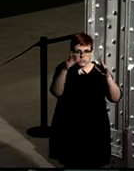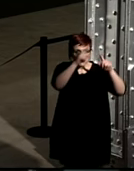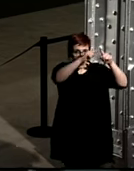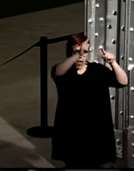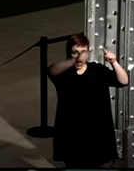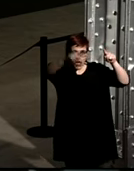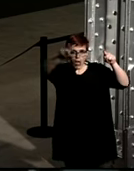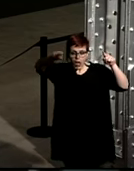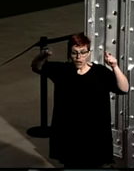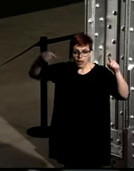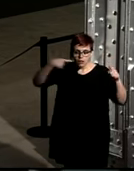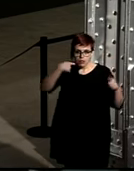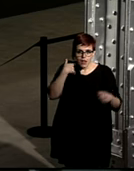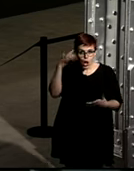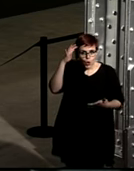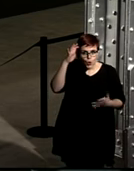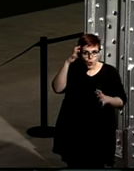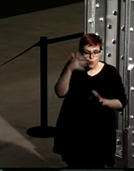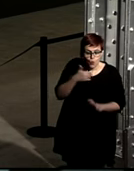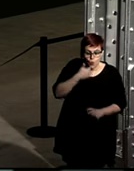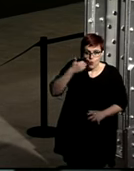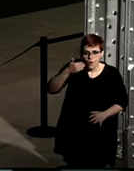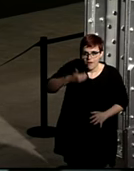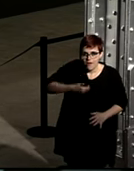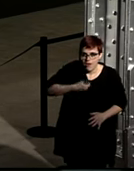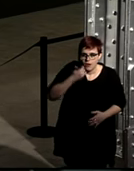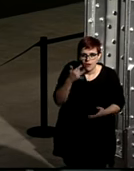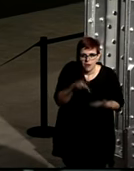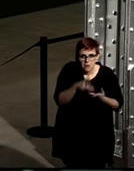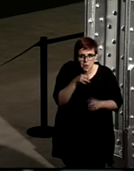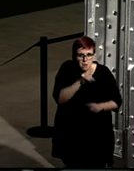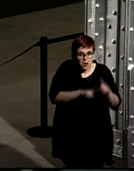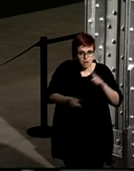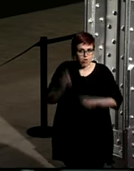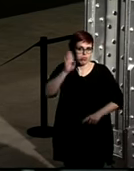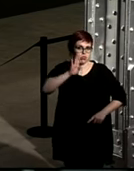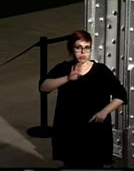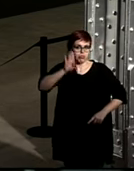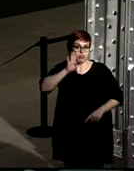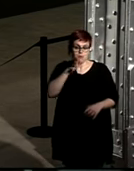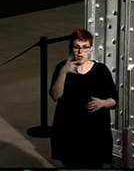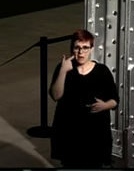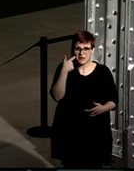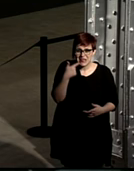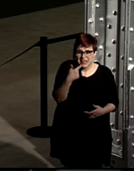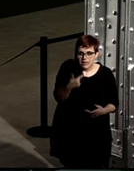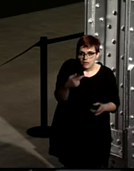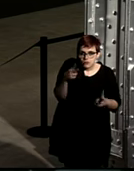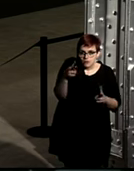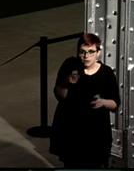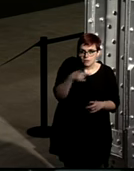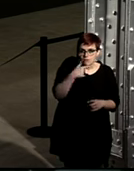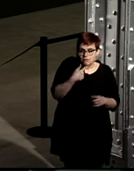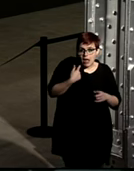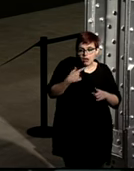que me creían que me había pasado algo en la cabeza, sí, o sea... Sí. Que estaba metido en algún asunto turbio porque era imposible. Me decían, esto ni Ben Hur, tío, o sea,